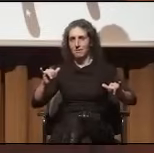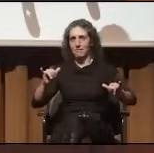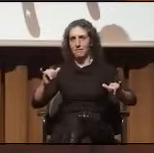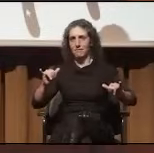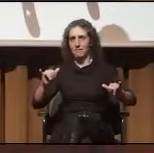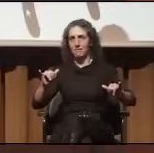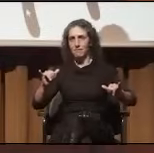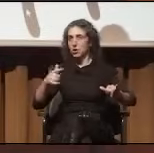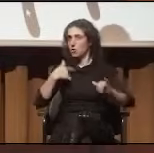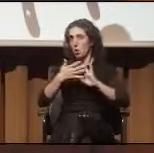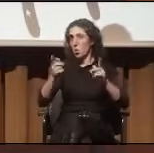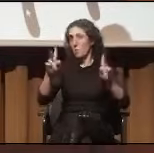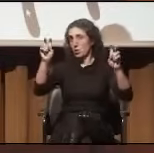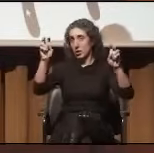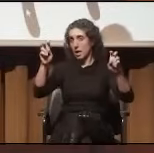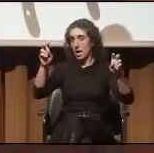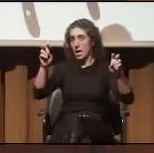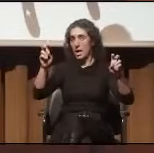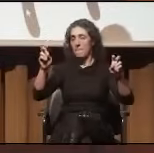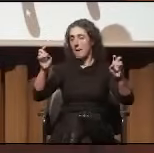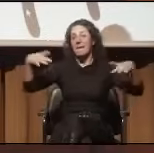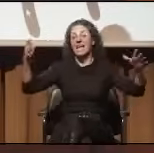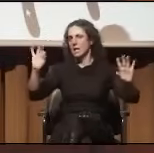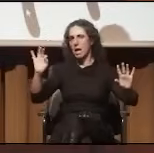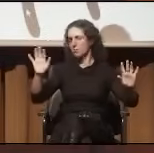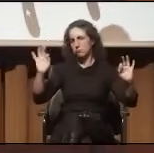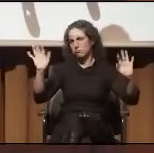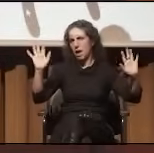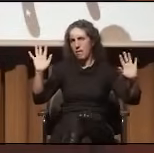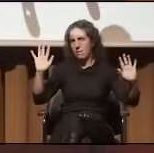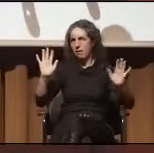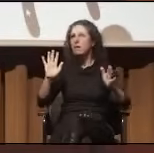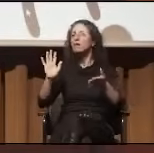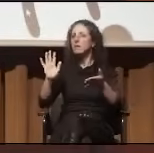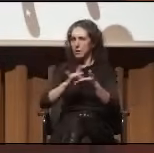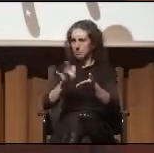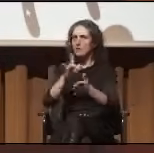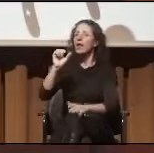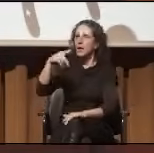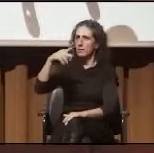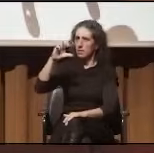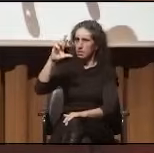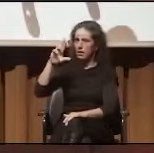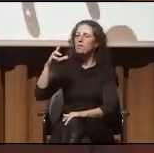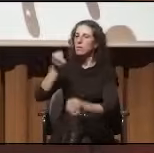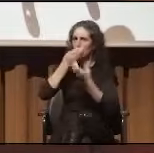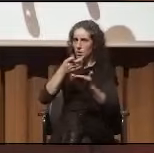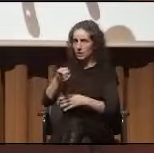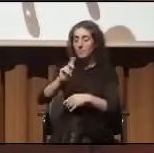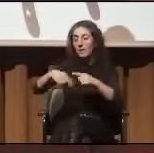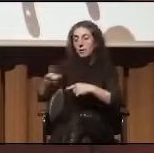del mundo esotérico. Y esta persona, cuando la acaban de reanimar, una de ellas, cuando se pone bien, al cabo de una